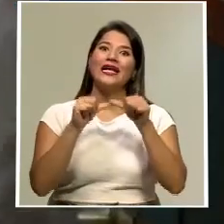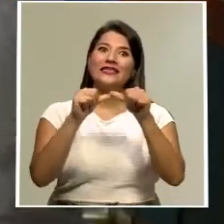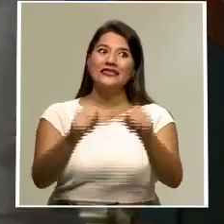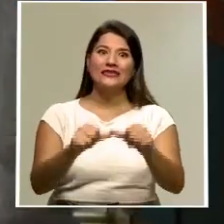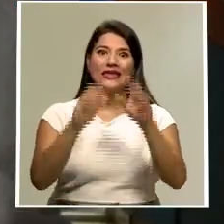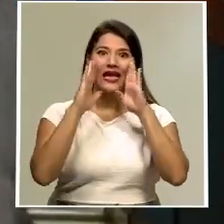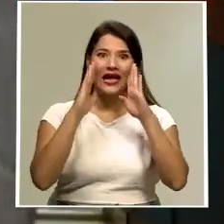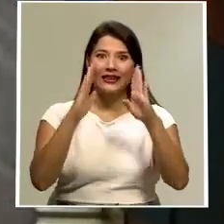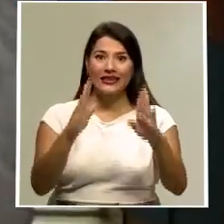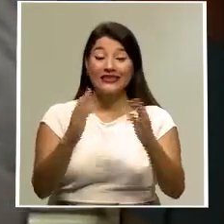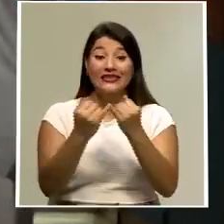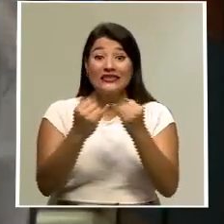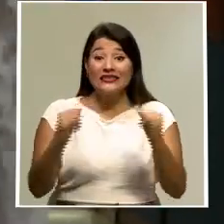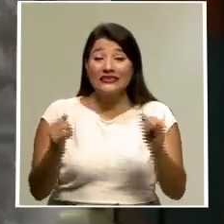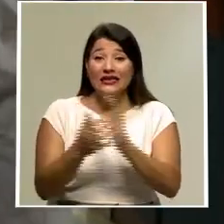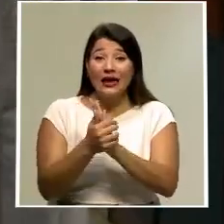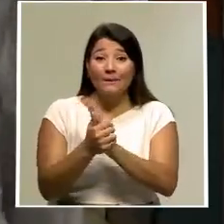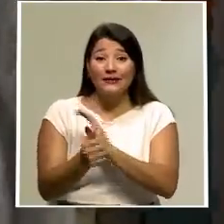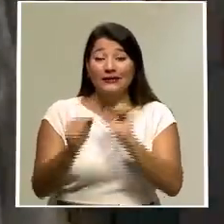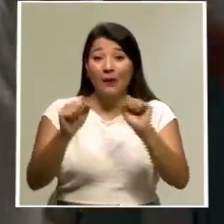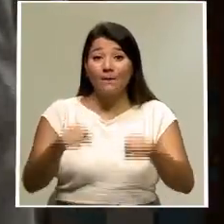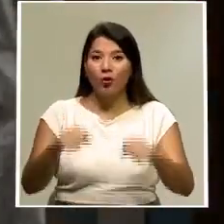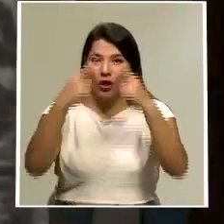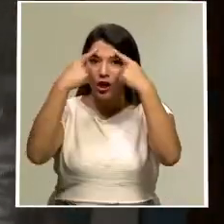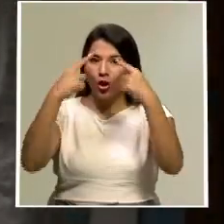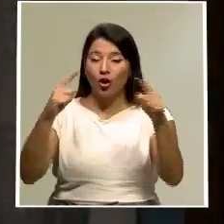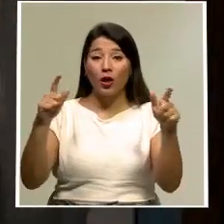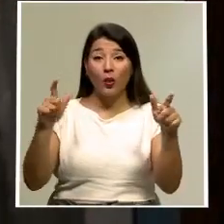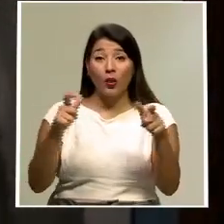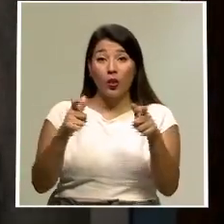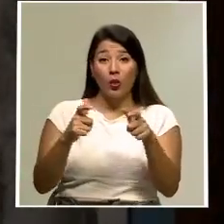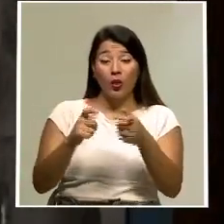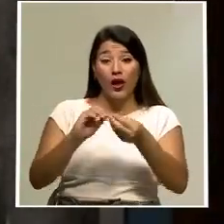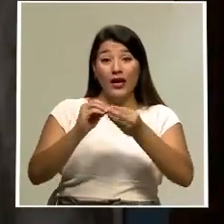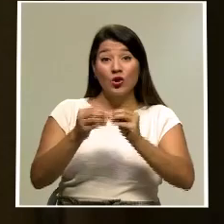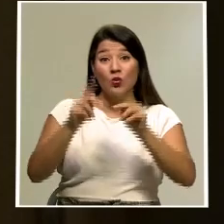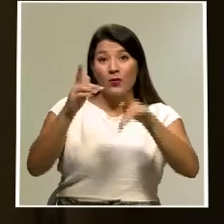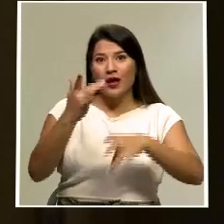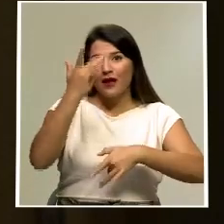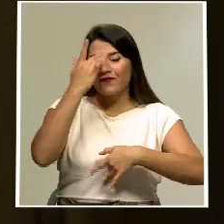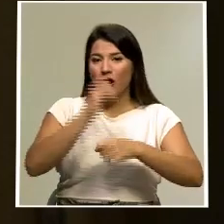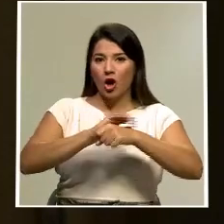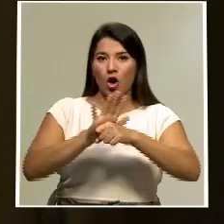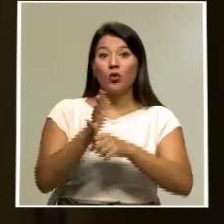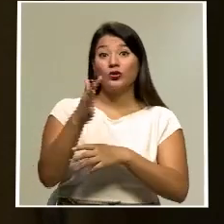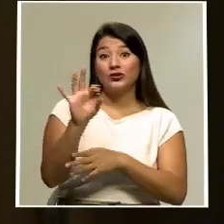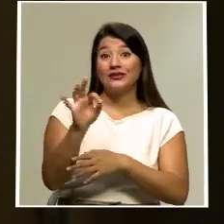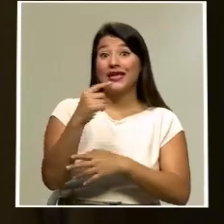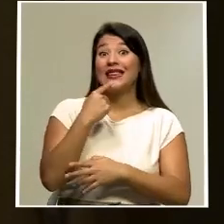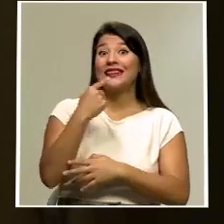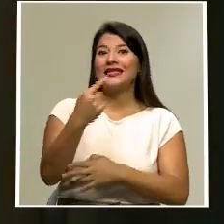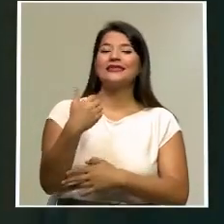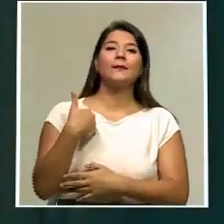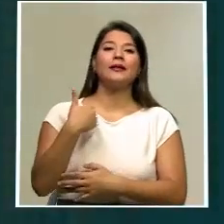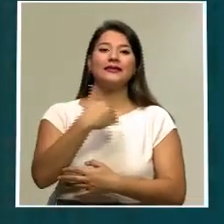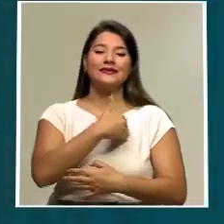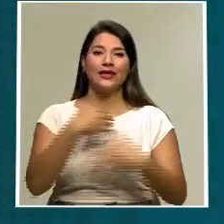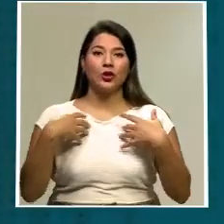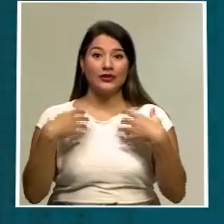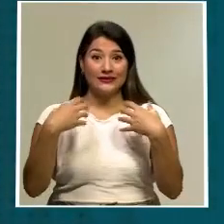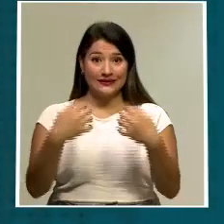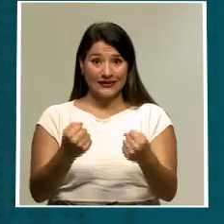con la incapacidad de disminuir los contagios por la COVID-19. Según el reporte del Ministerio de Salud, la